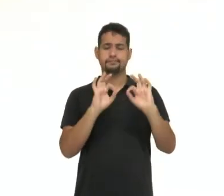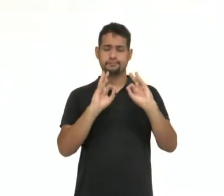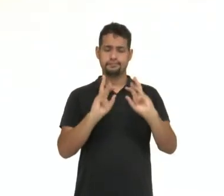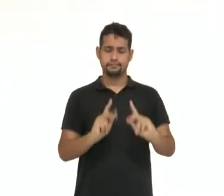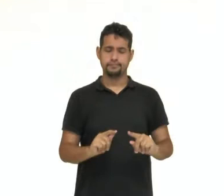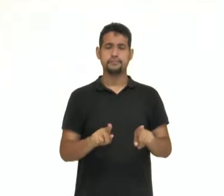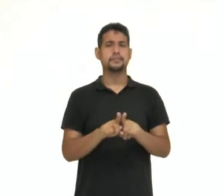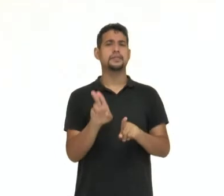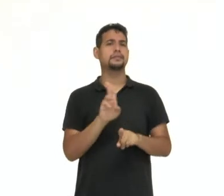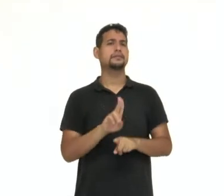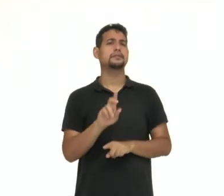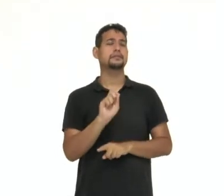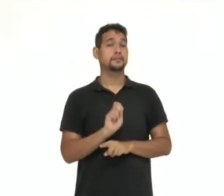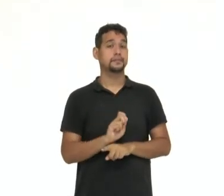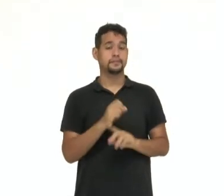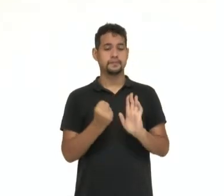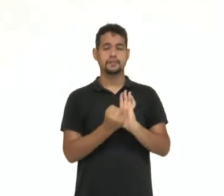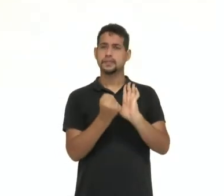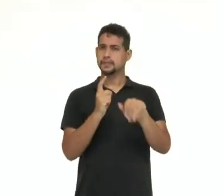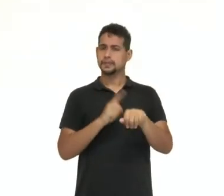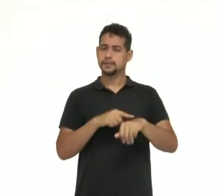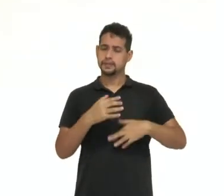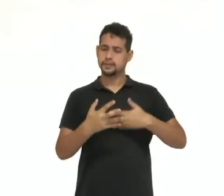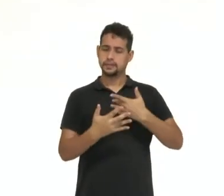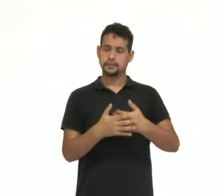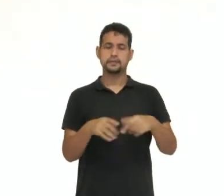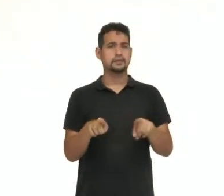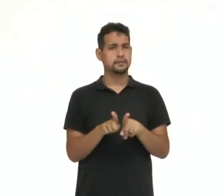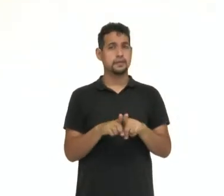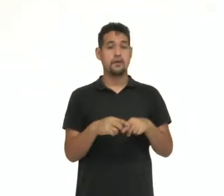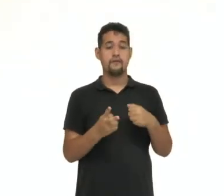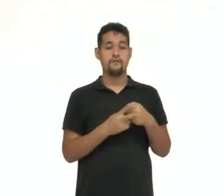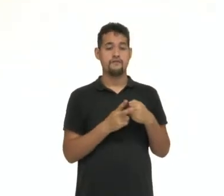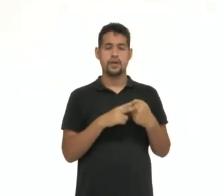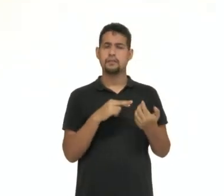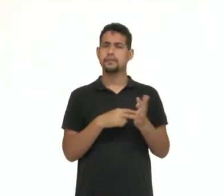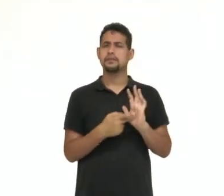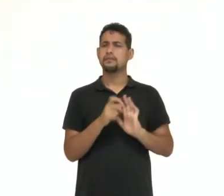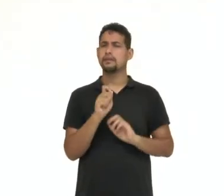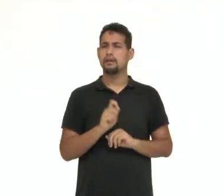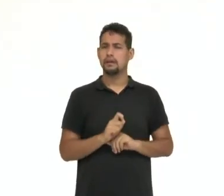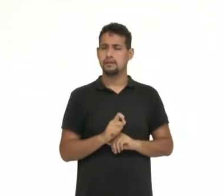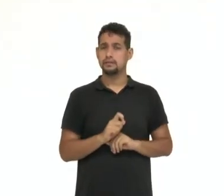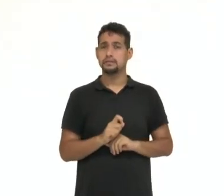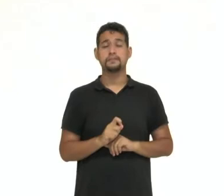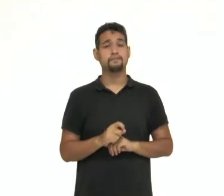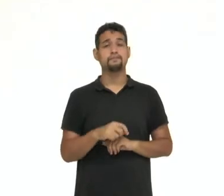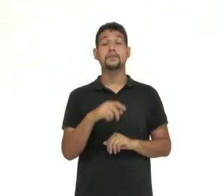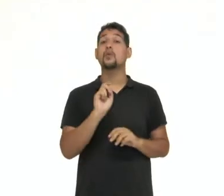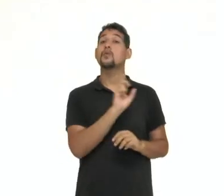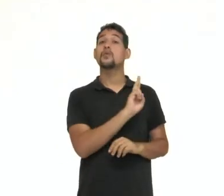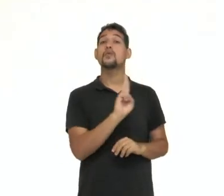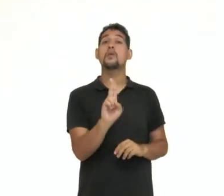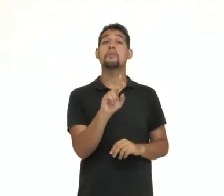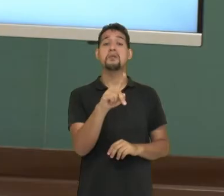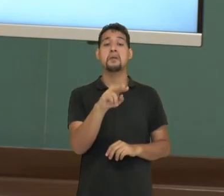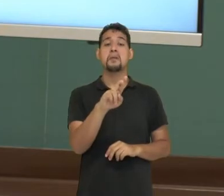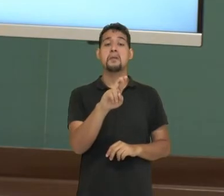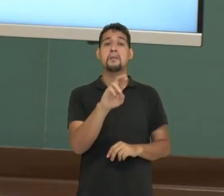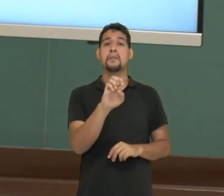se emplea com marcadores de tempo. Ou seja, esses verbos estão no pretérito